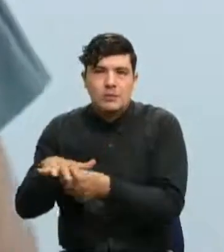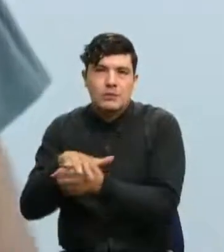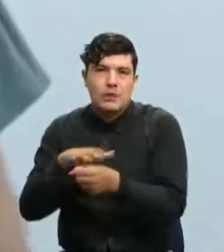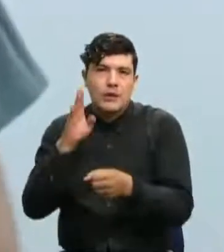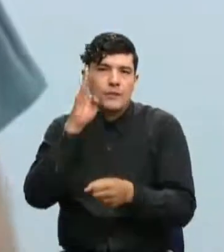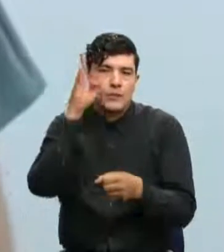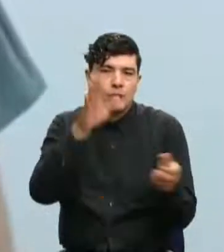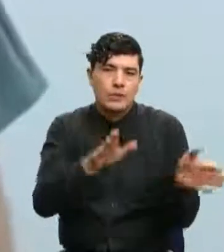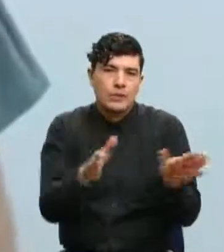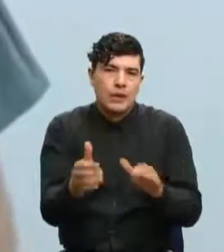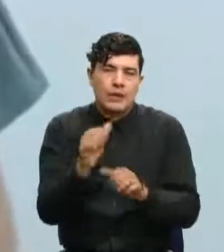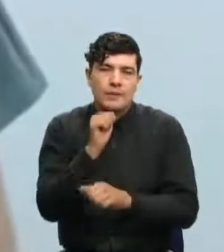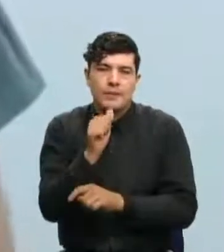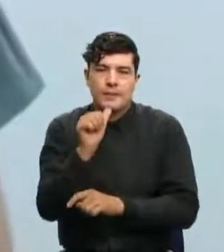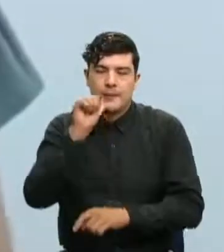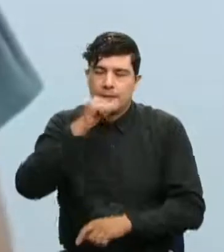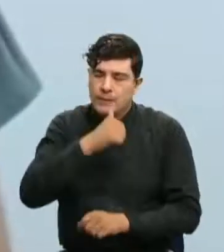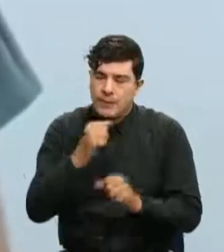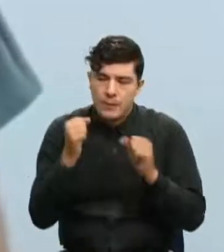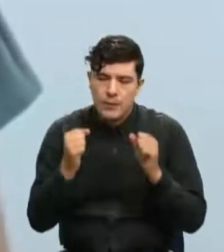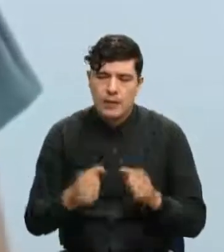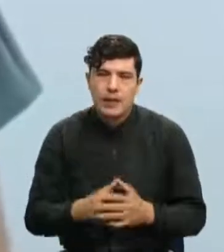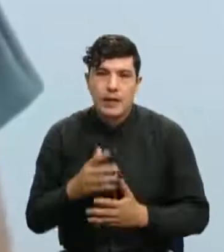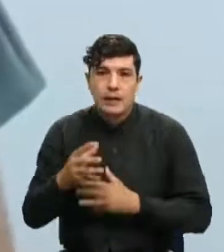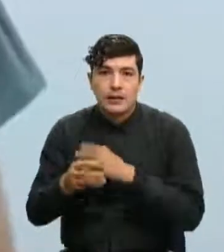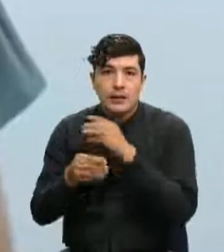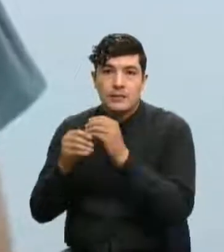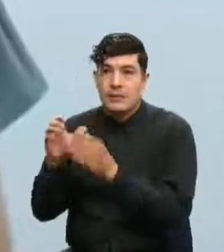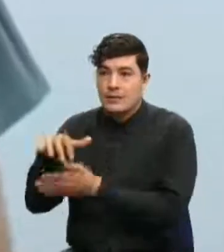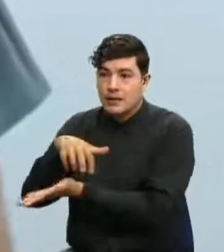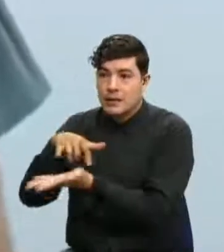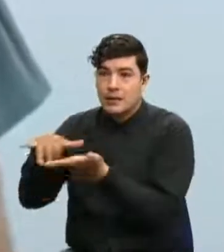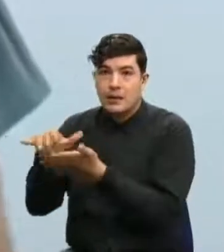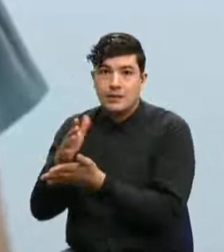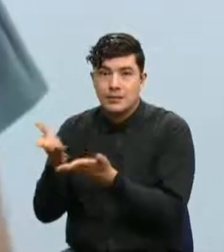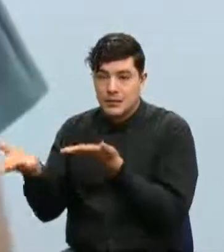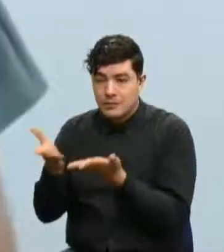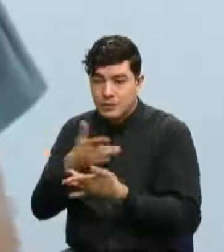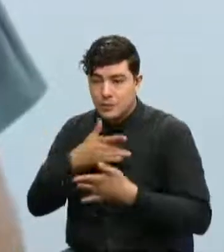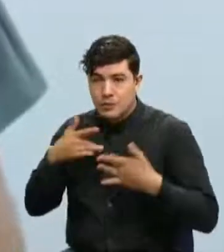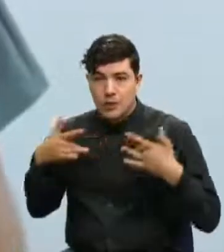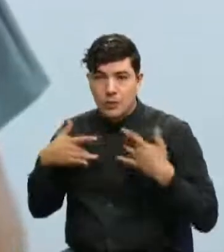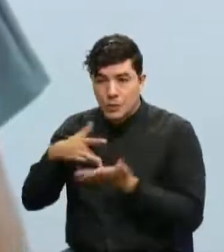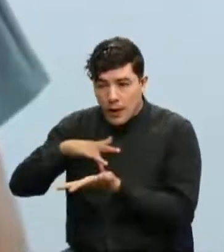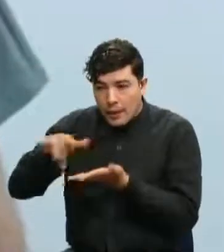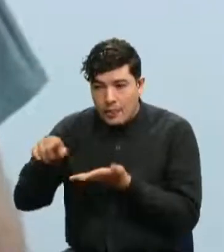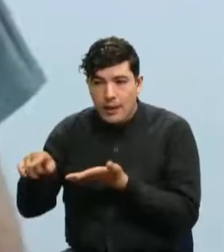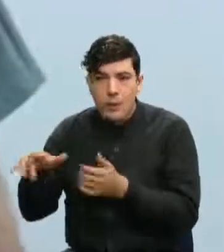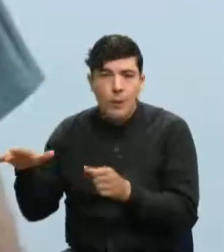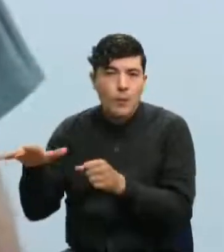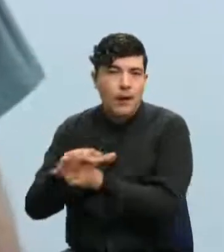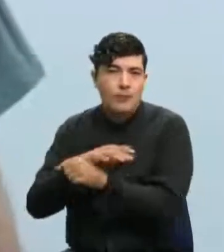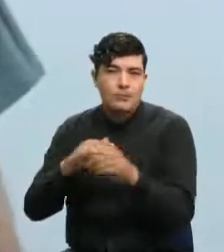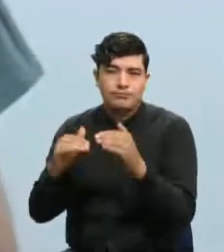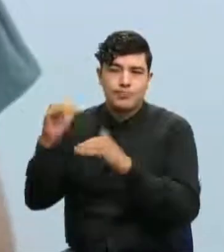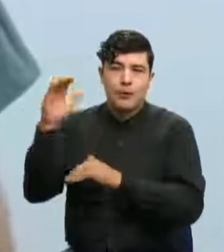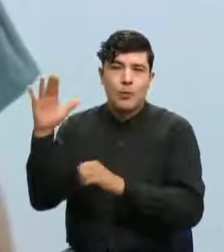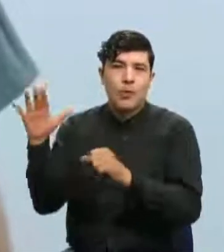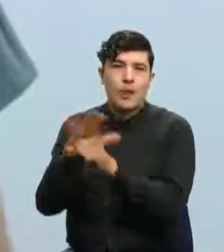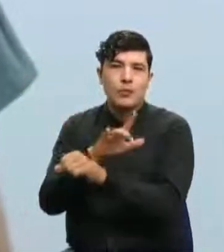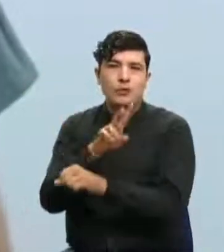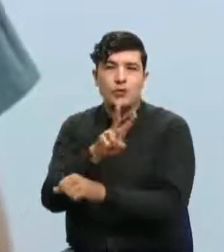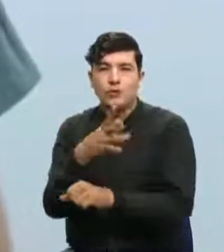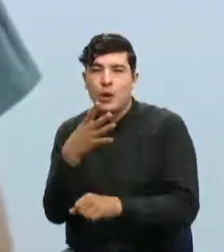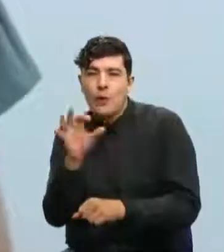muertos. Y con unos servicios de urgencias colapsados, con ocupaciones del 250% o más, donde